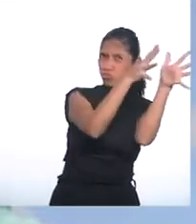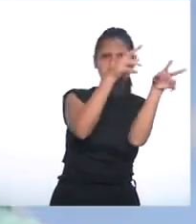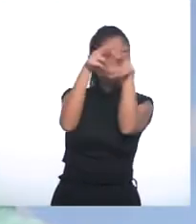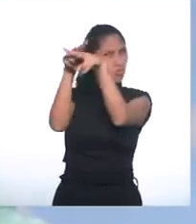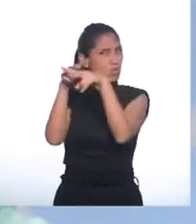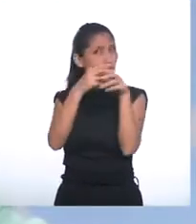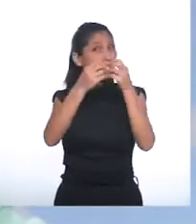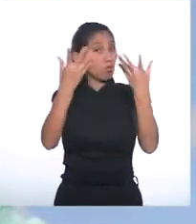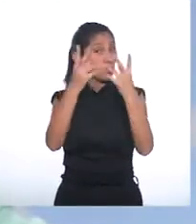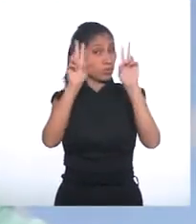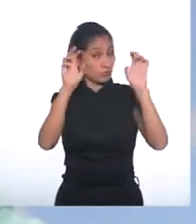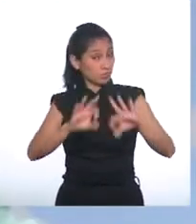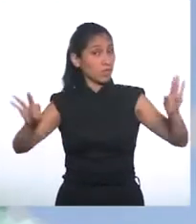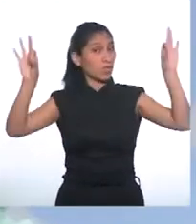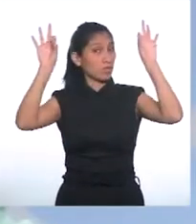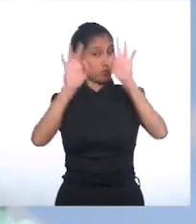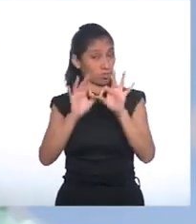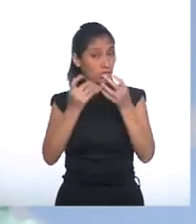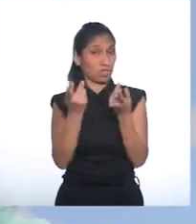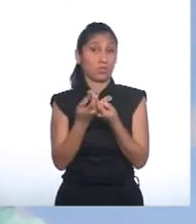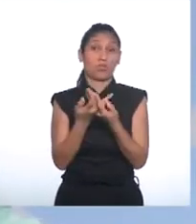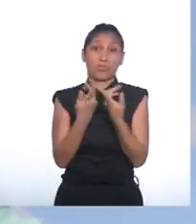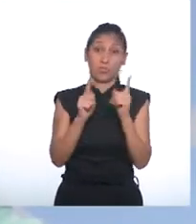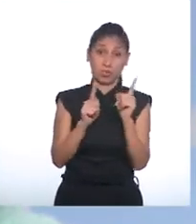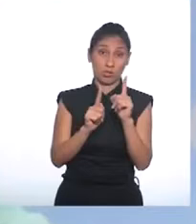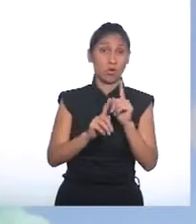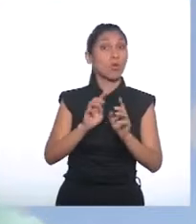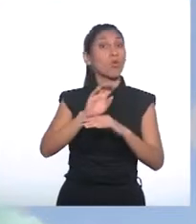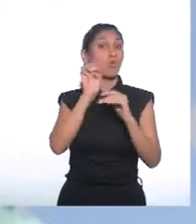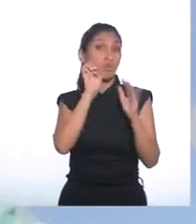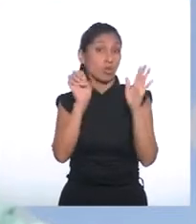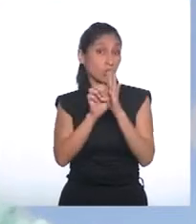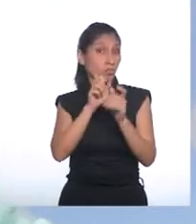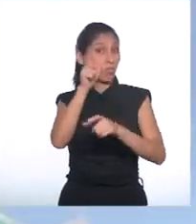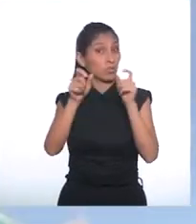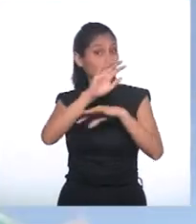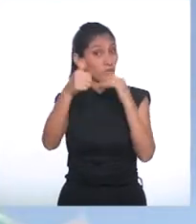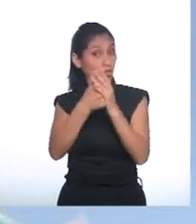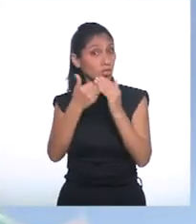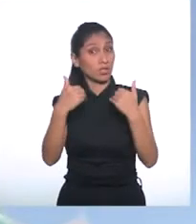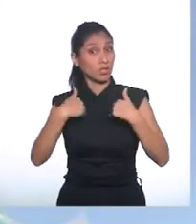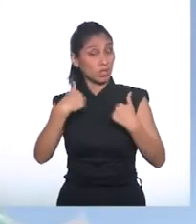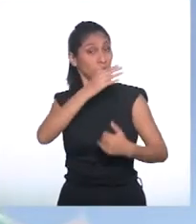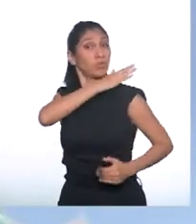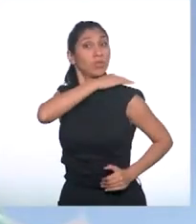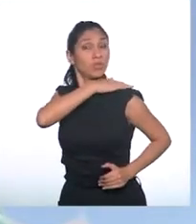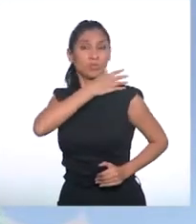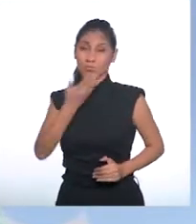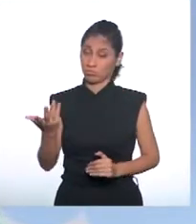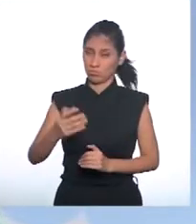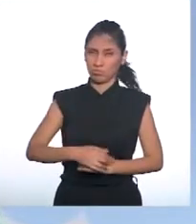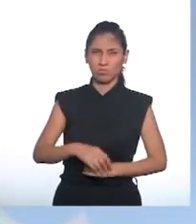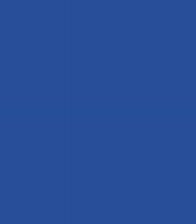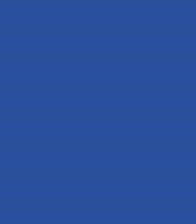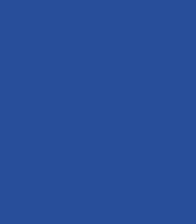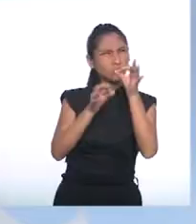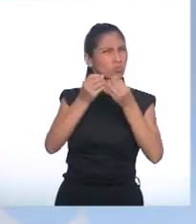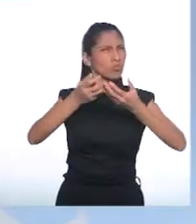personas, sobre todo las personas que tenemos pulmones, por ejemplo. ¿Cómo te va con las